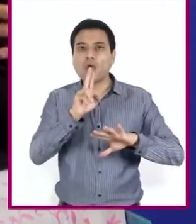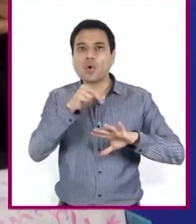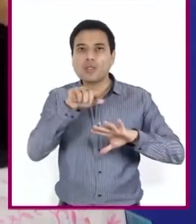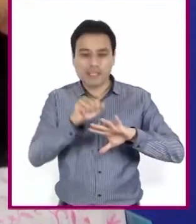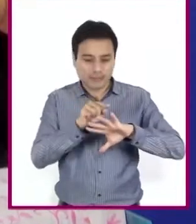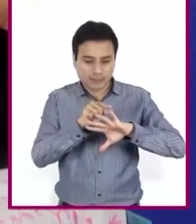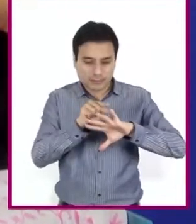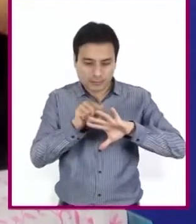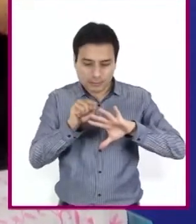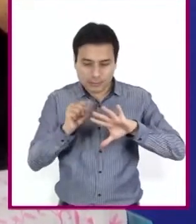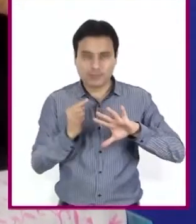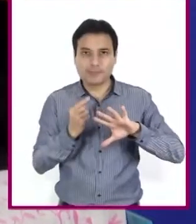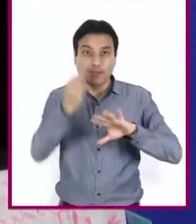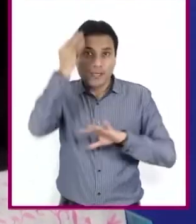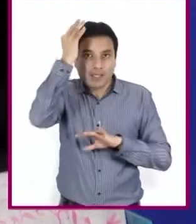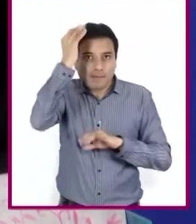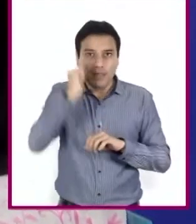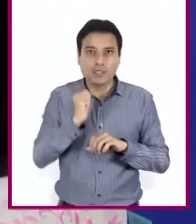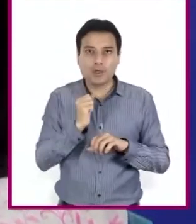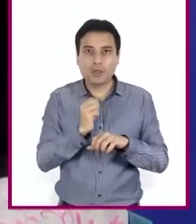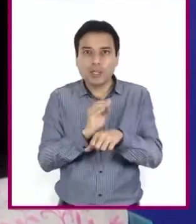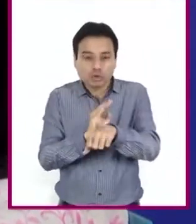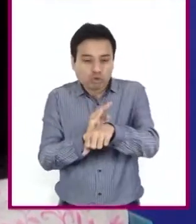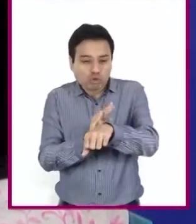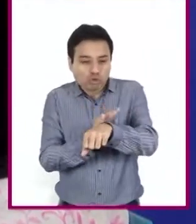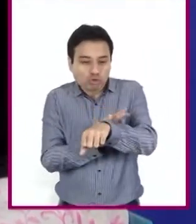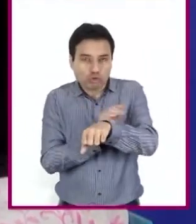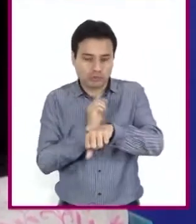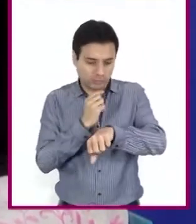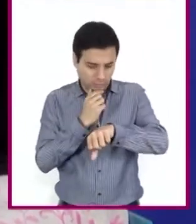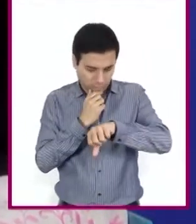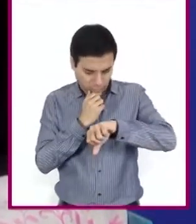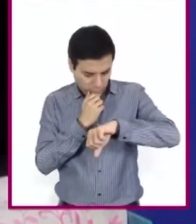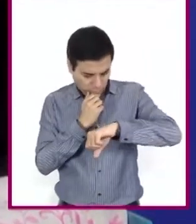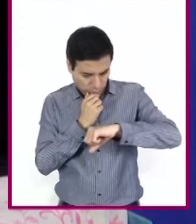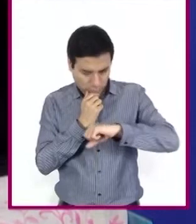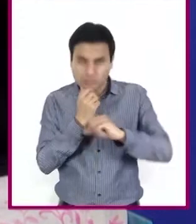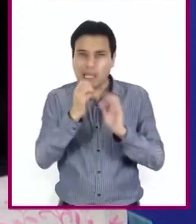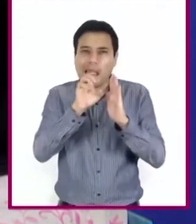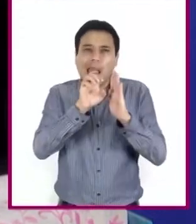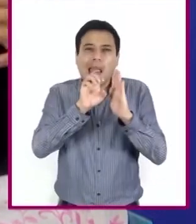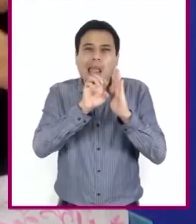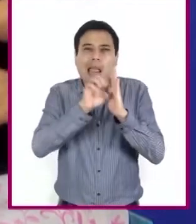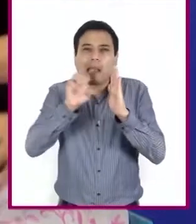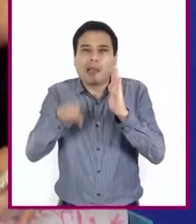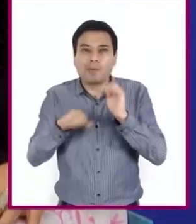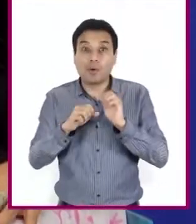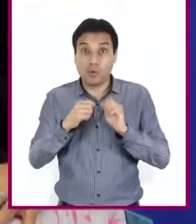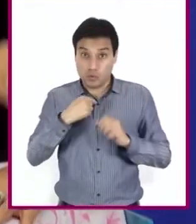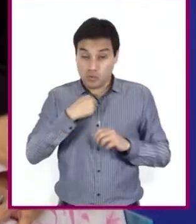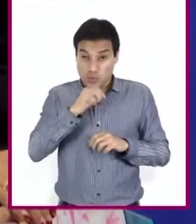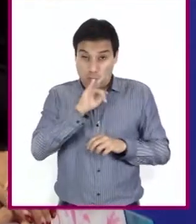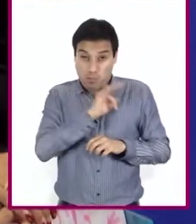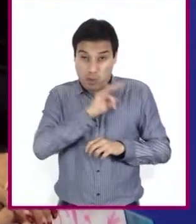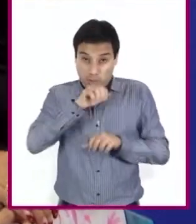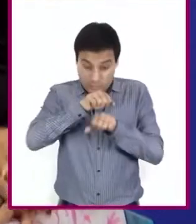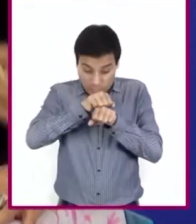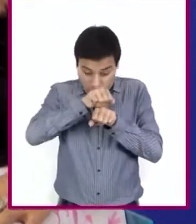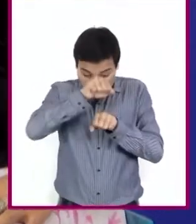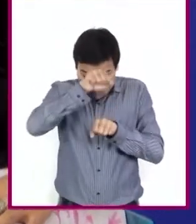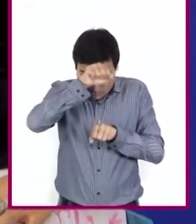cabello, vello, y si pudieran ver su interior, encontrarían más componentes del cuerpo